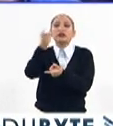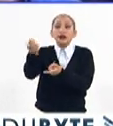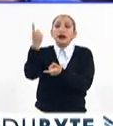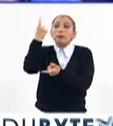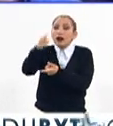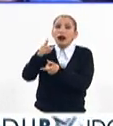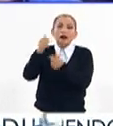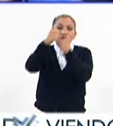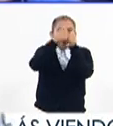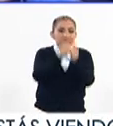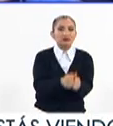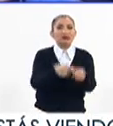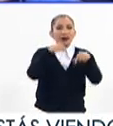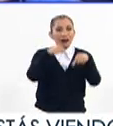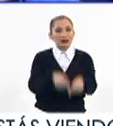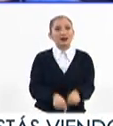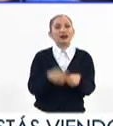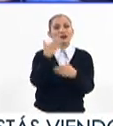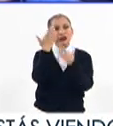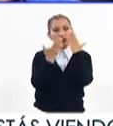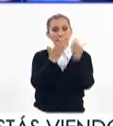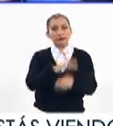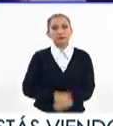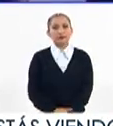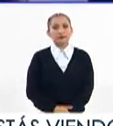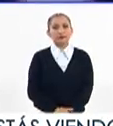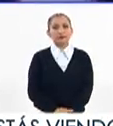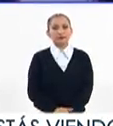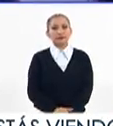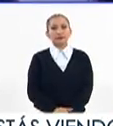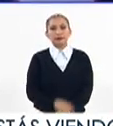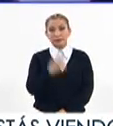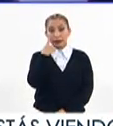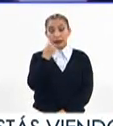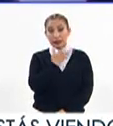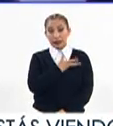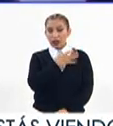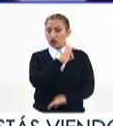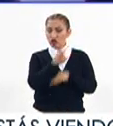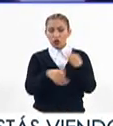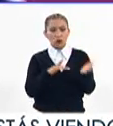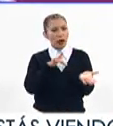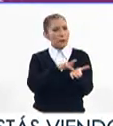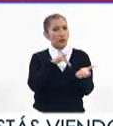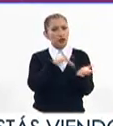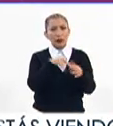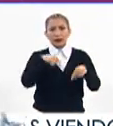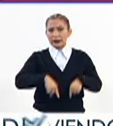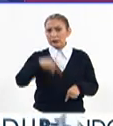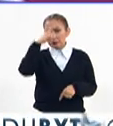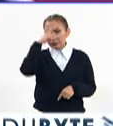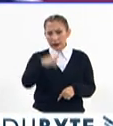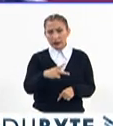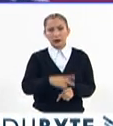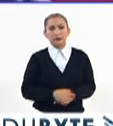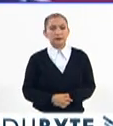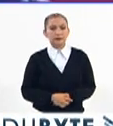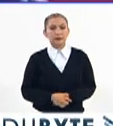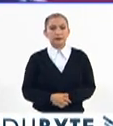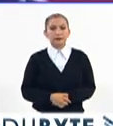jóvenes para que ya no haya este error? Pues que van a tener todo el apoyo en México,